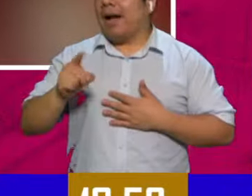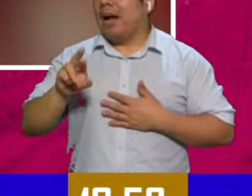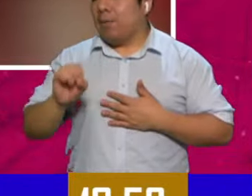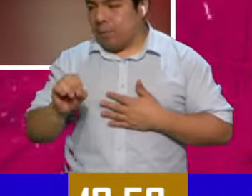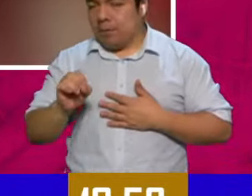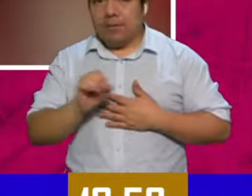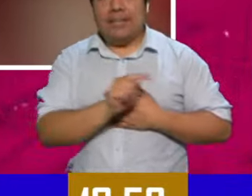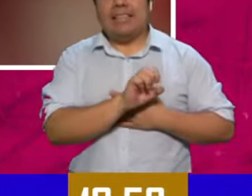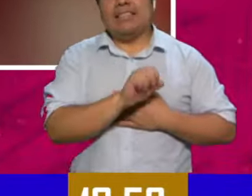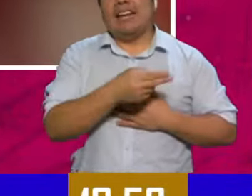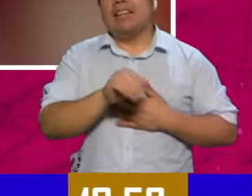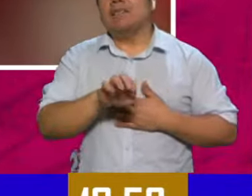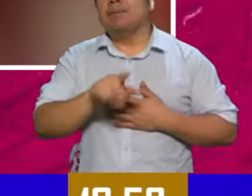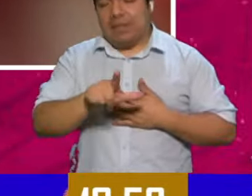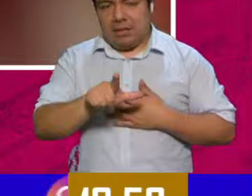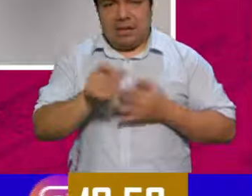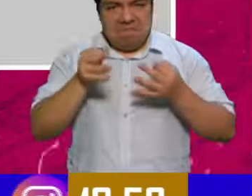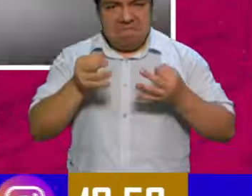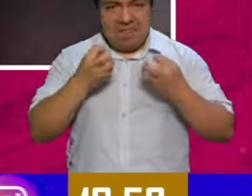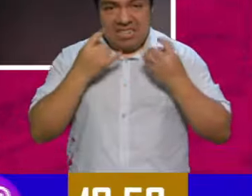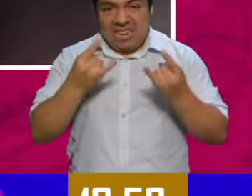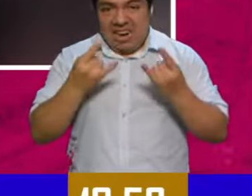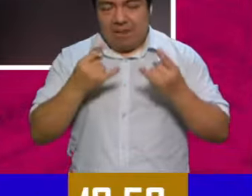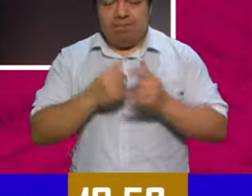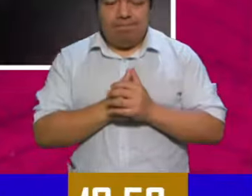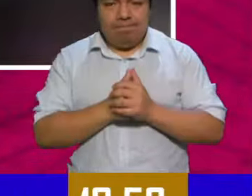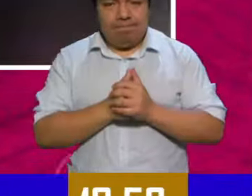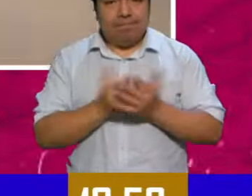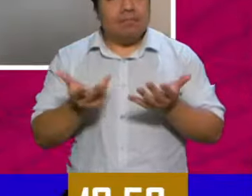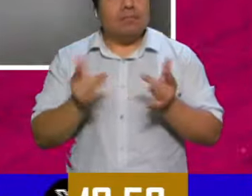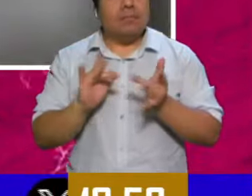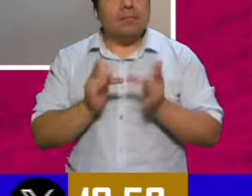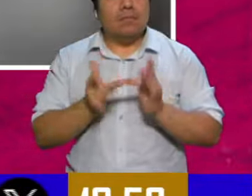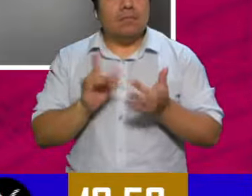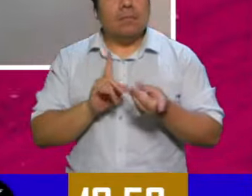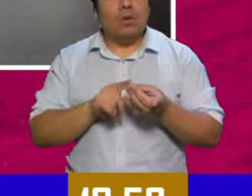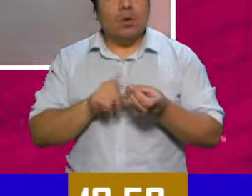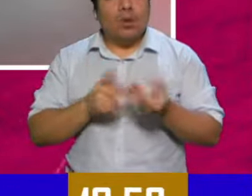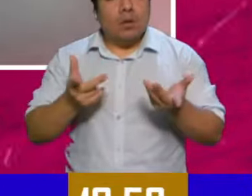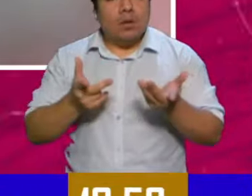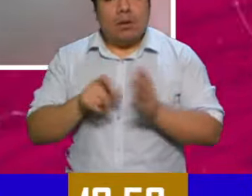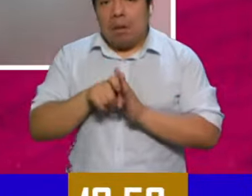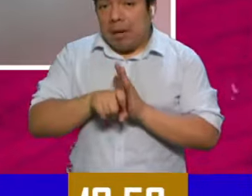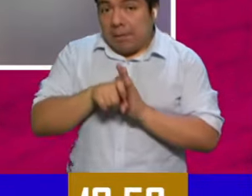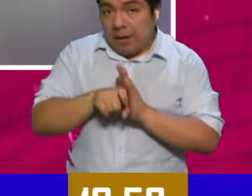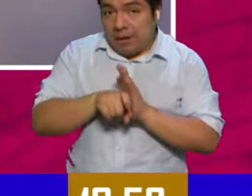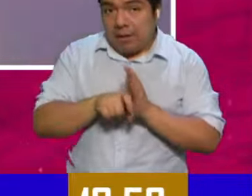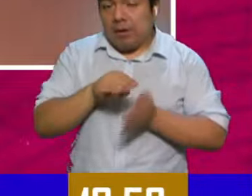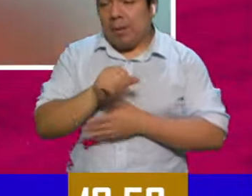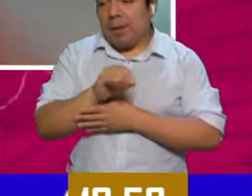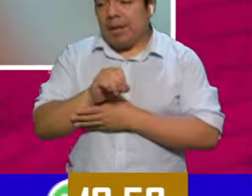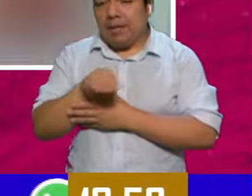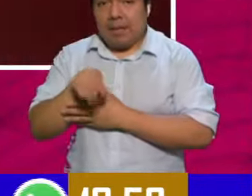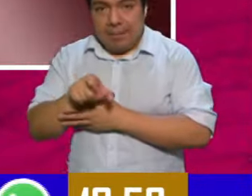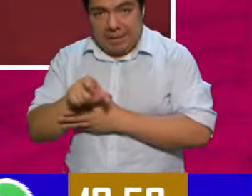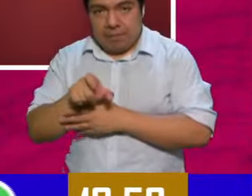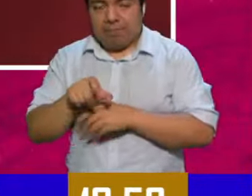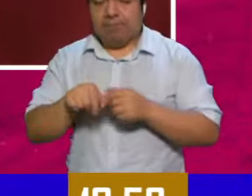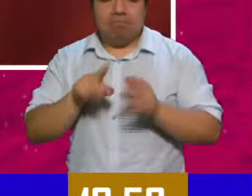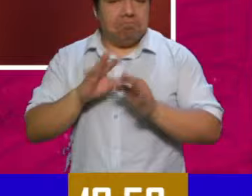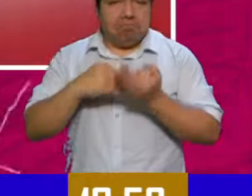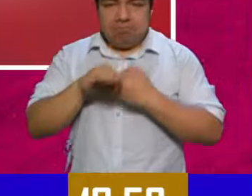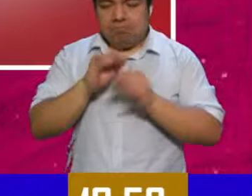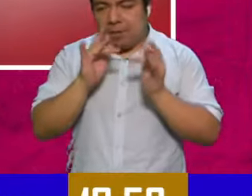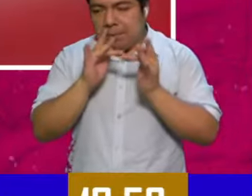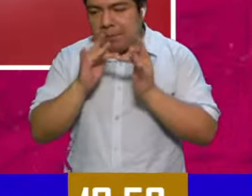de trash metal. Adiós. Yeah. Y pues nos pueden encontrar en lo que sería Instagram como MacabroMX. Ahí están los